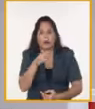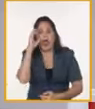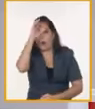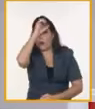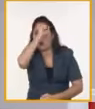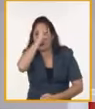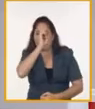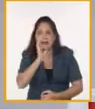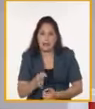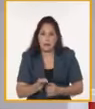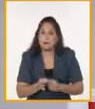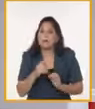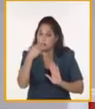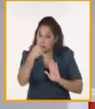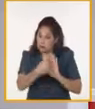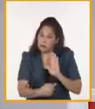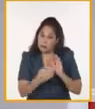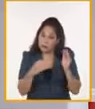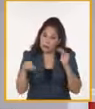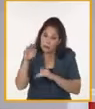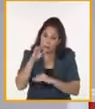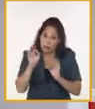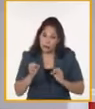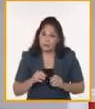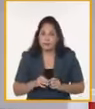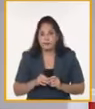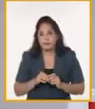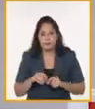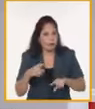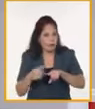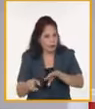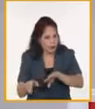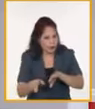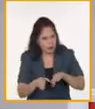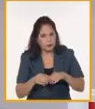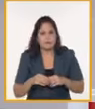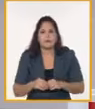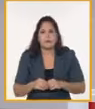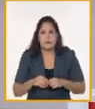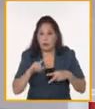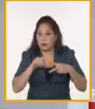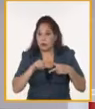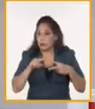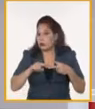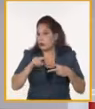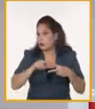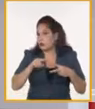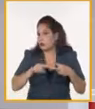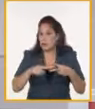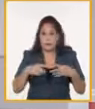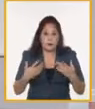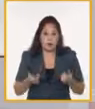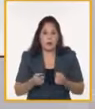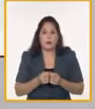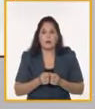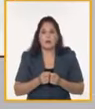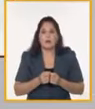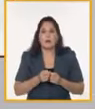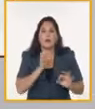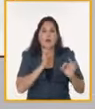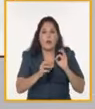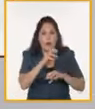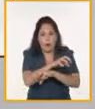tiene exigencias superiores superiores Ajá también hay eh dos cuestiones que tienen que que ver con la actividad veterinaria